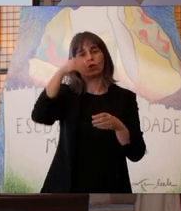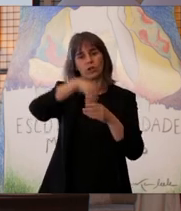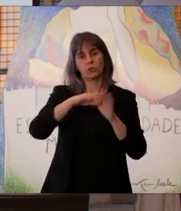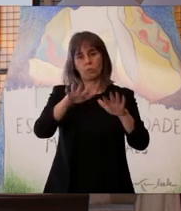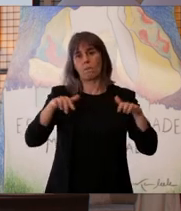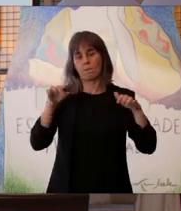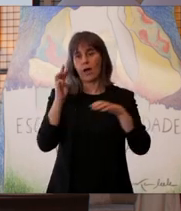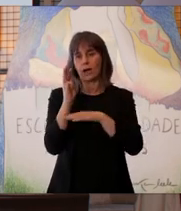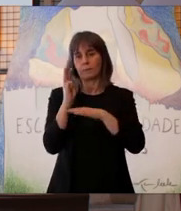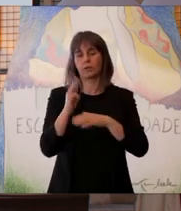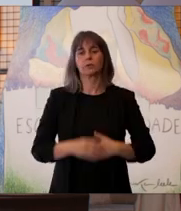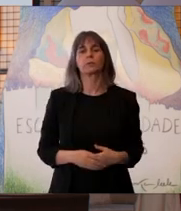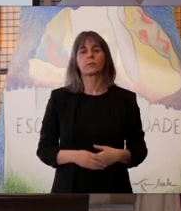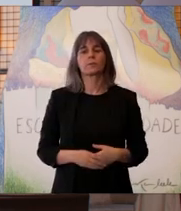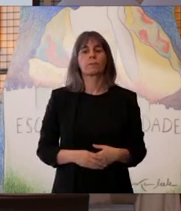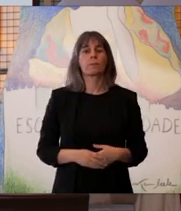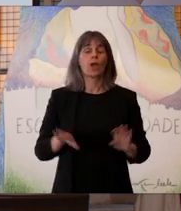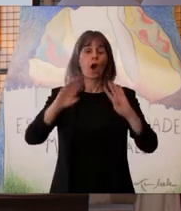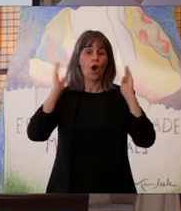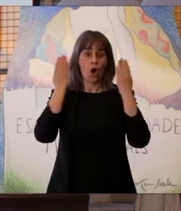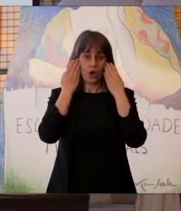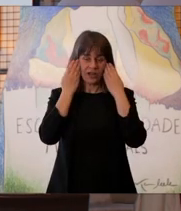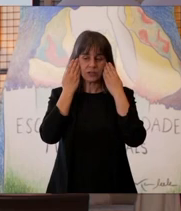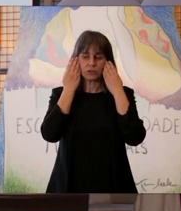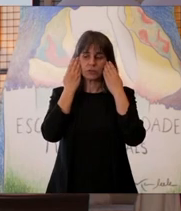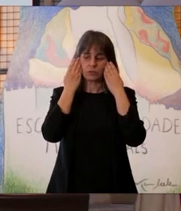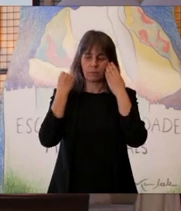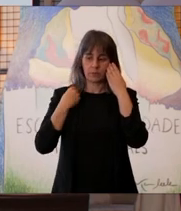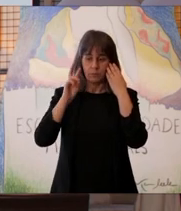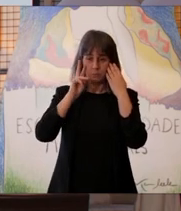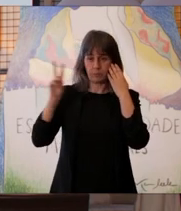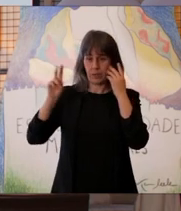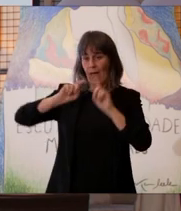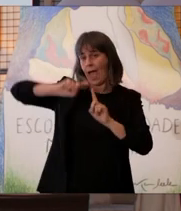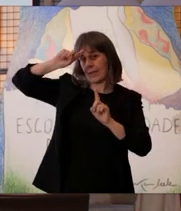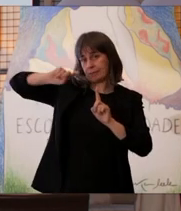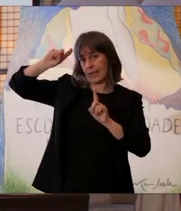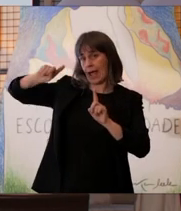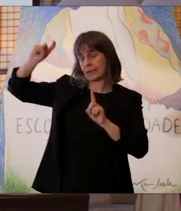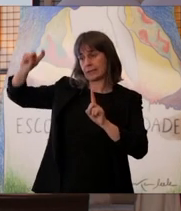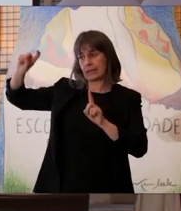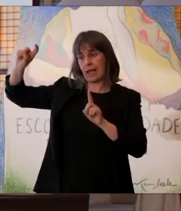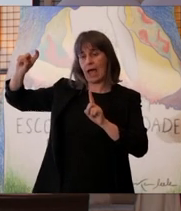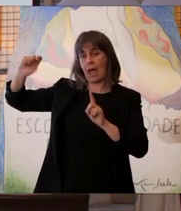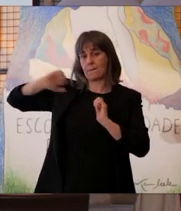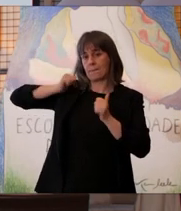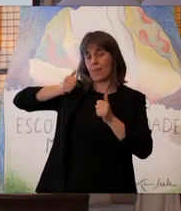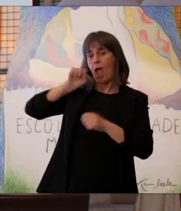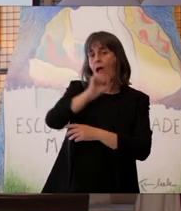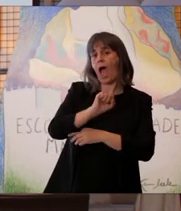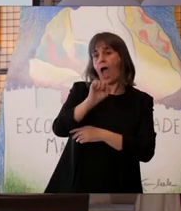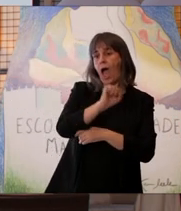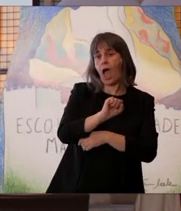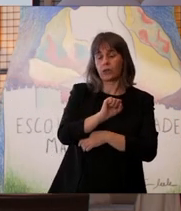parlamentos en el congreso que es estadística pues desde el año desde